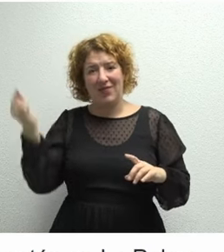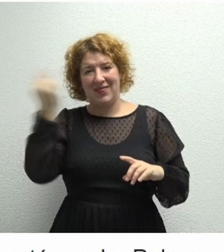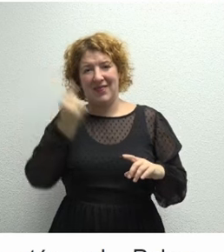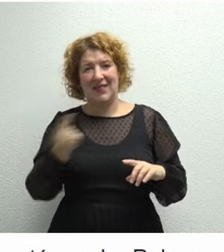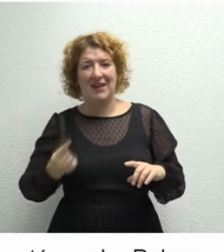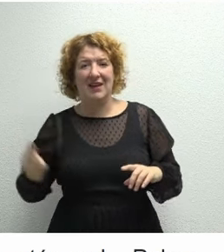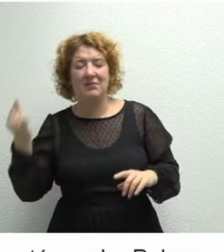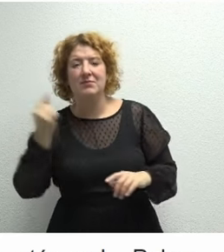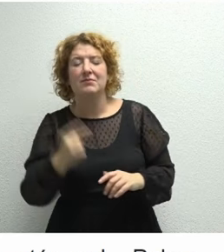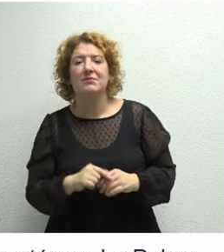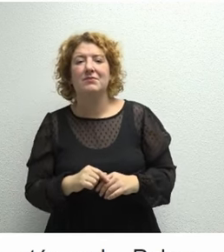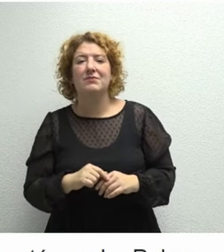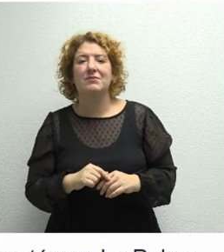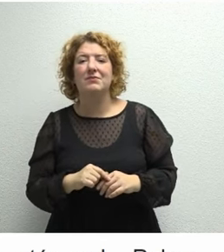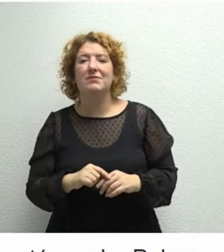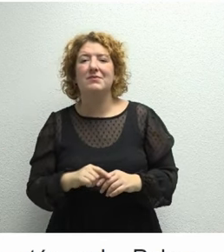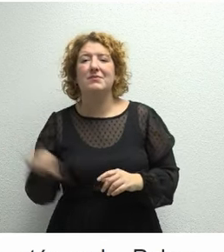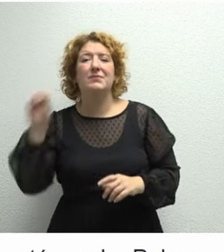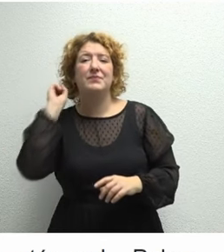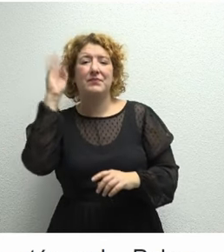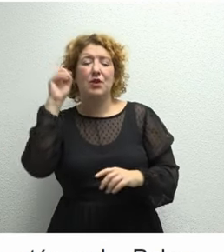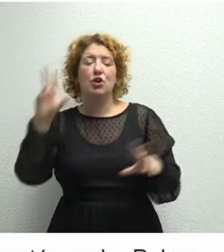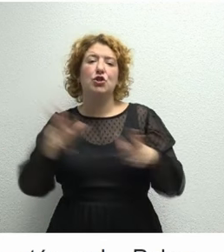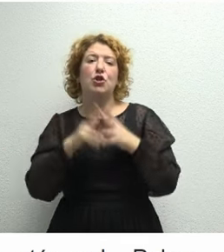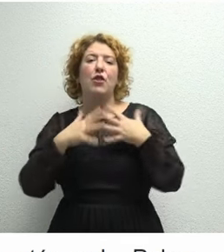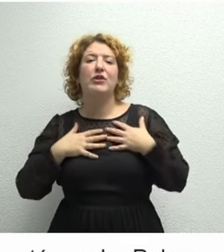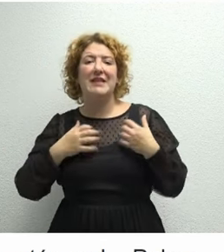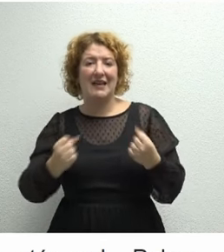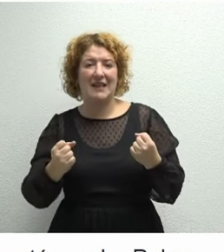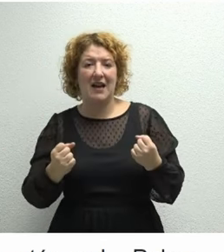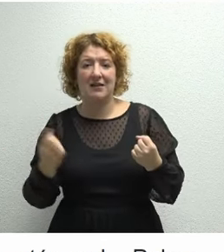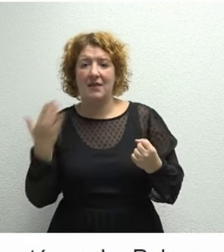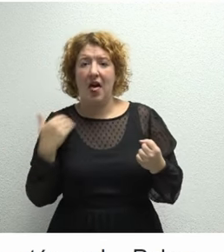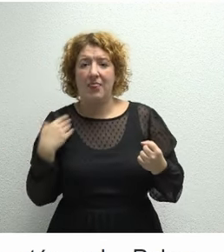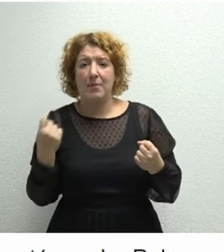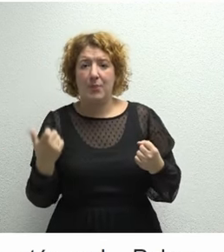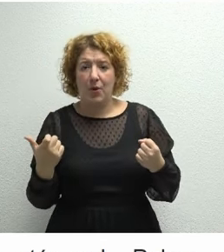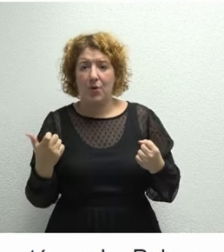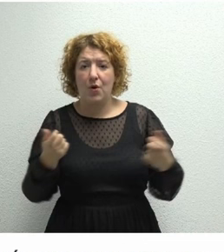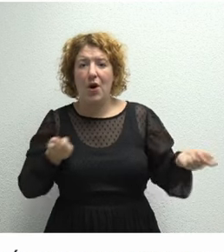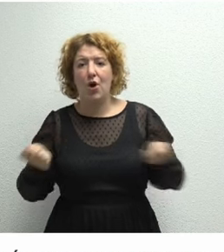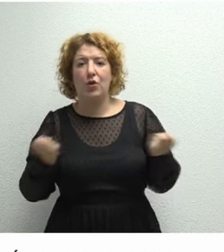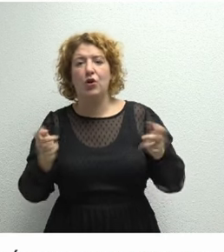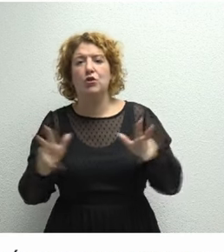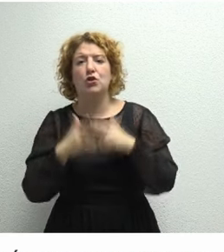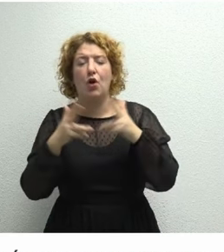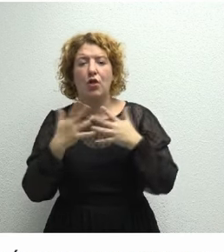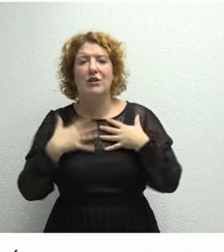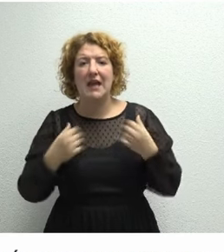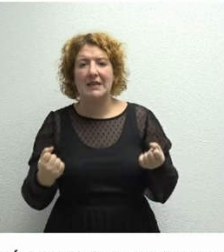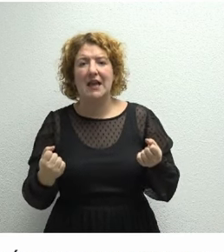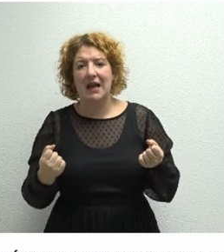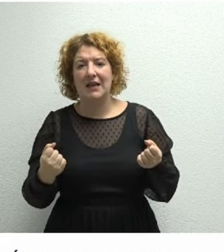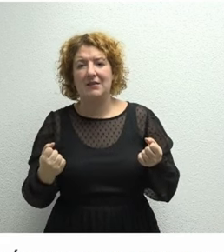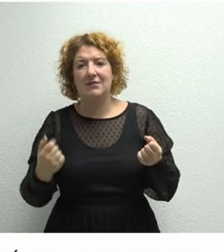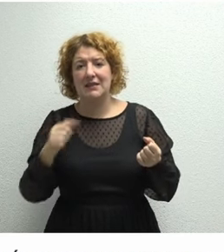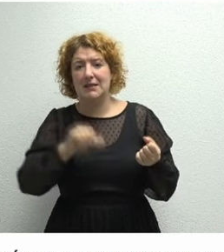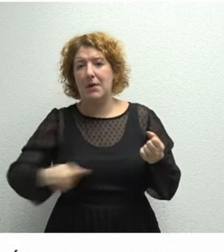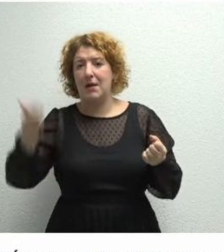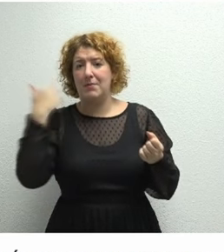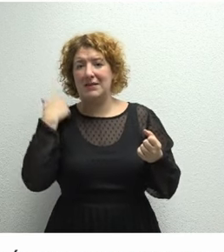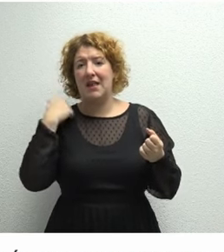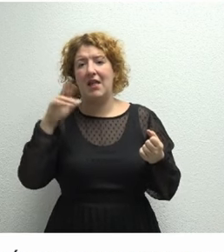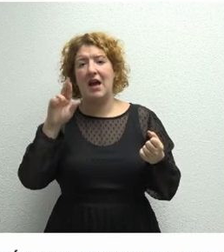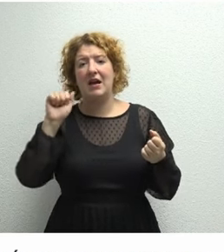fueron la imagen de las jornadas sociosanitarias que llevamos hace poco de coordinación sociosanitaria que nos acompañó la semana pasada